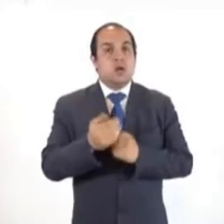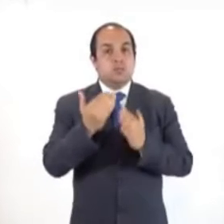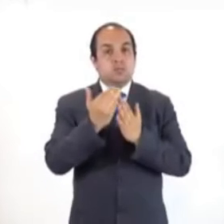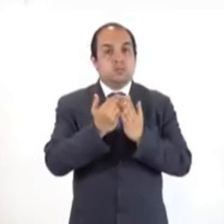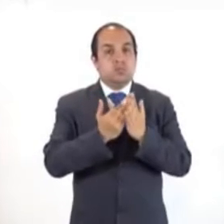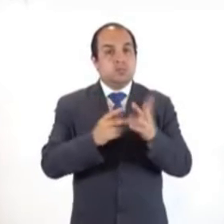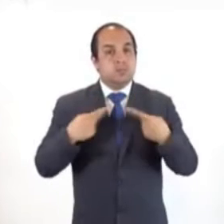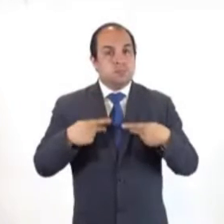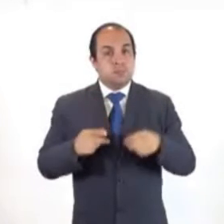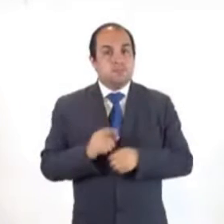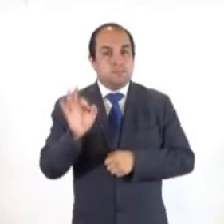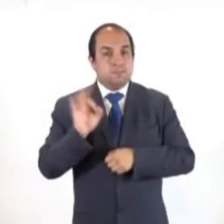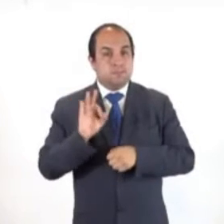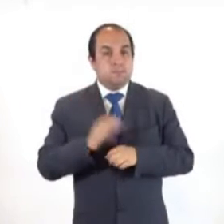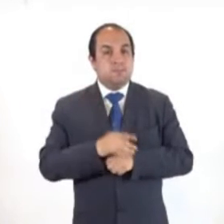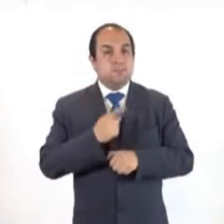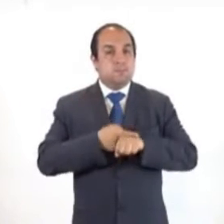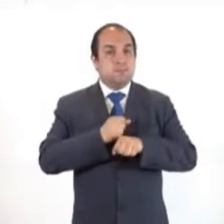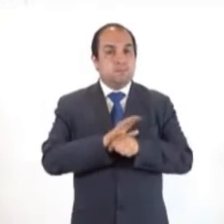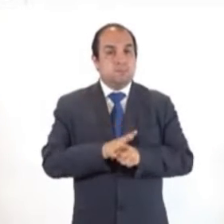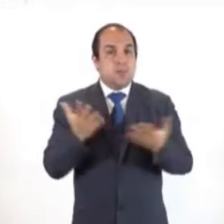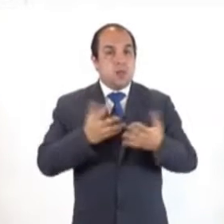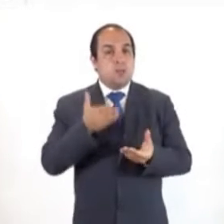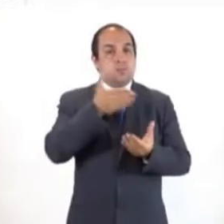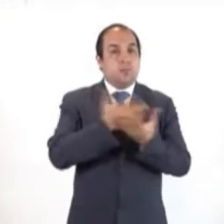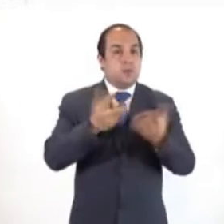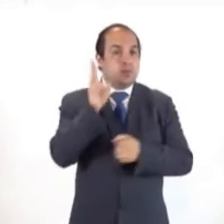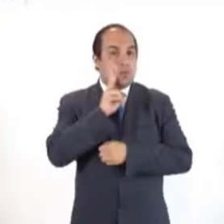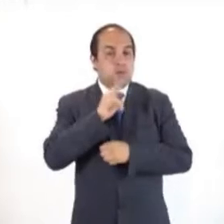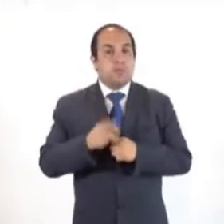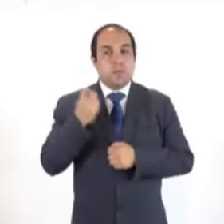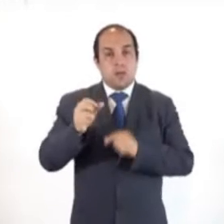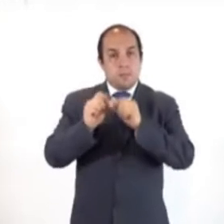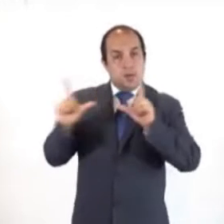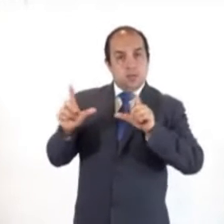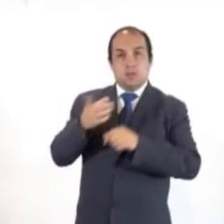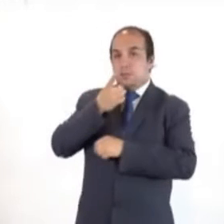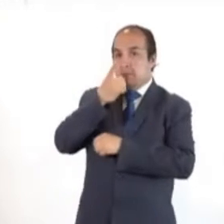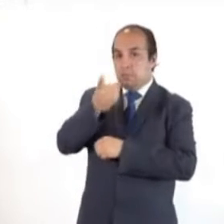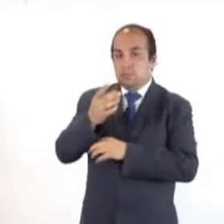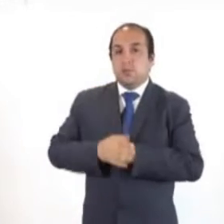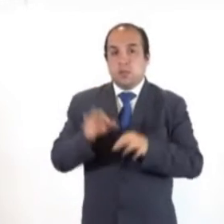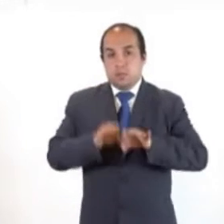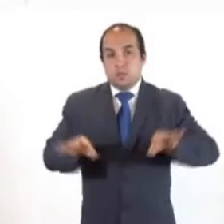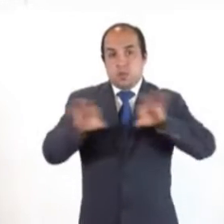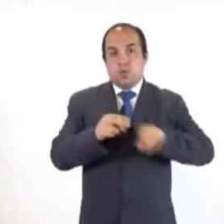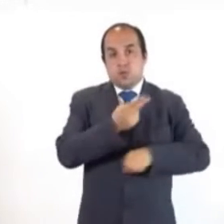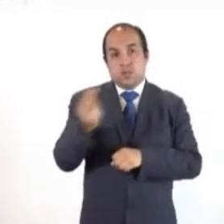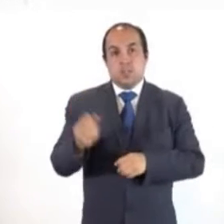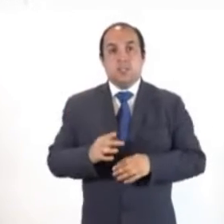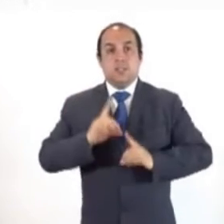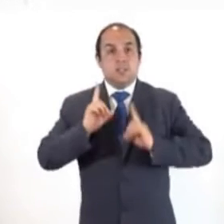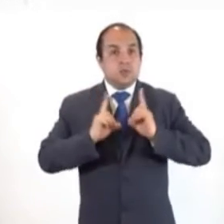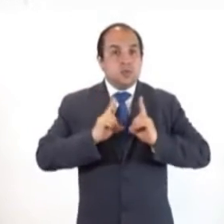personas sospechosas que han ido a hacerse la prueba. Sin embargo, como siempre en esta lámina les comentamos, es importante que si ustedes tienen la menor